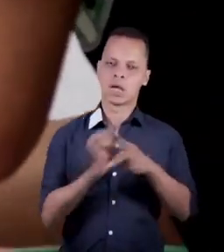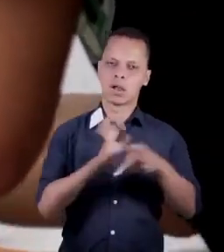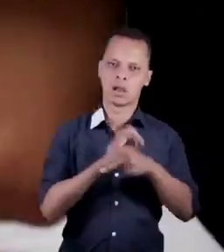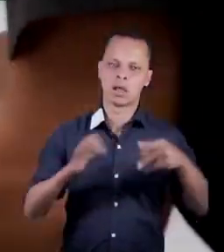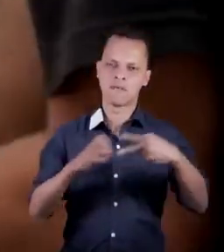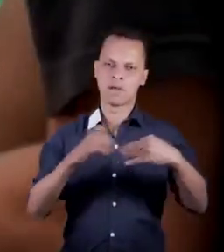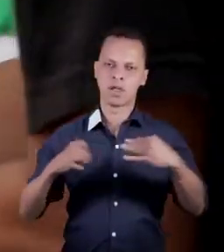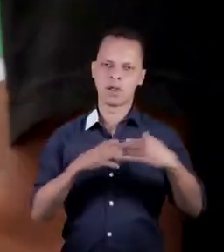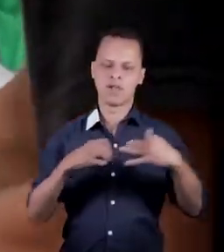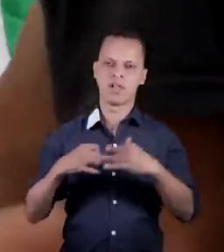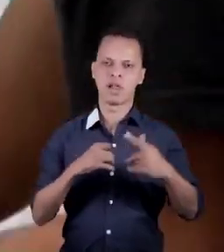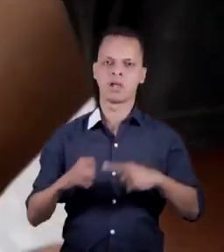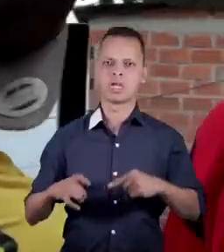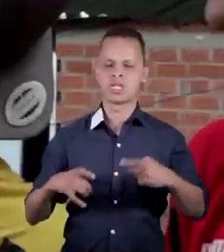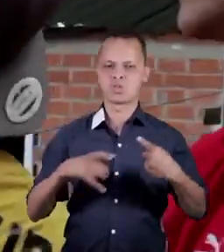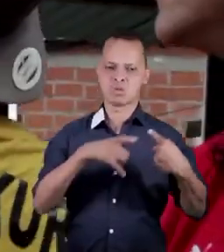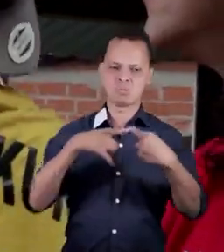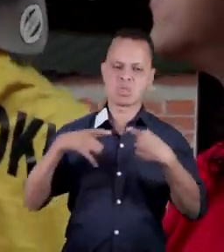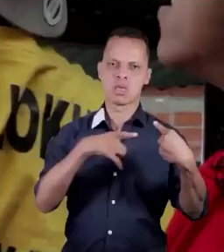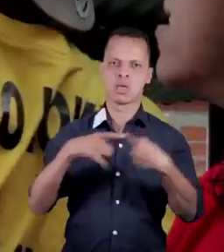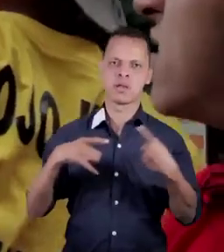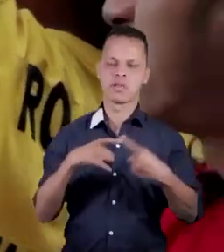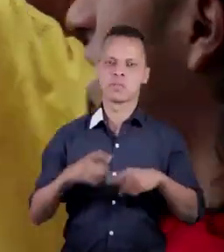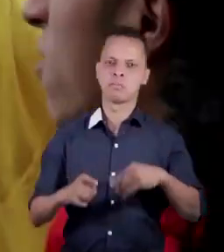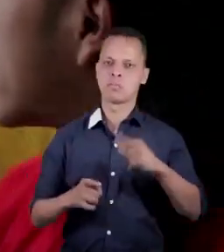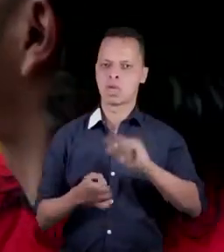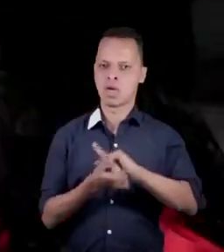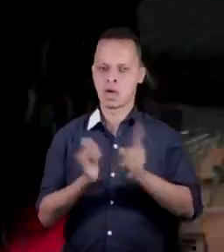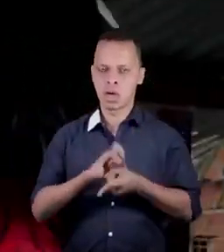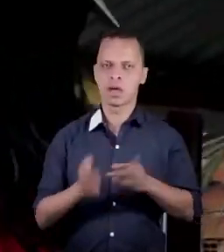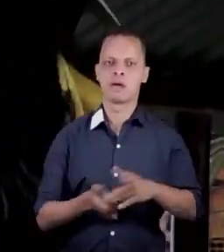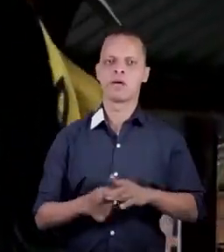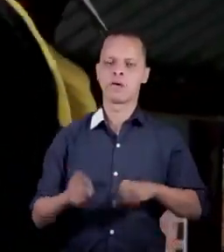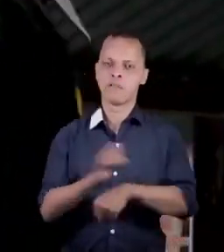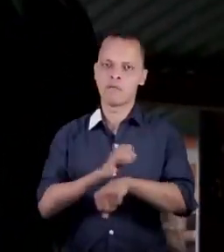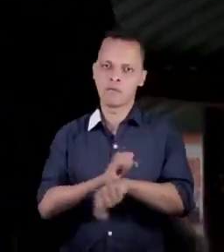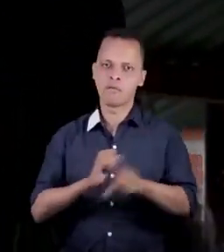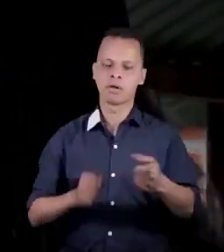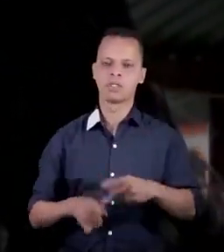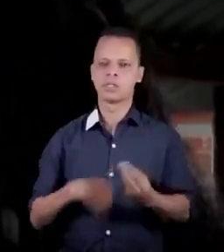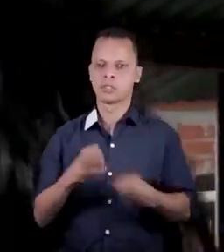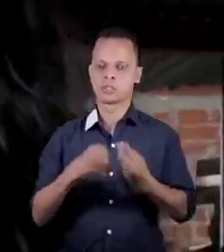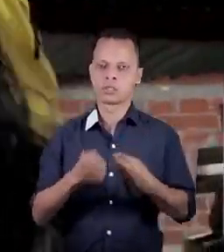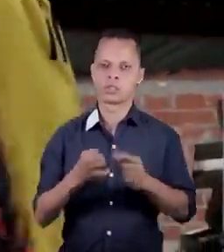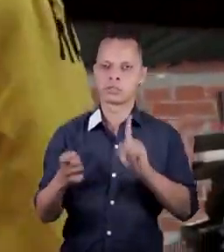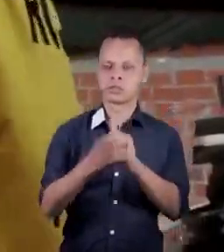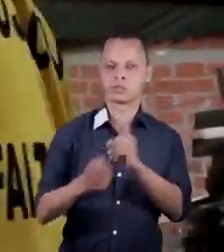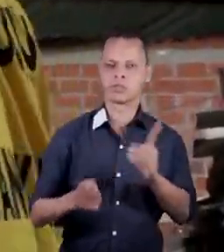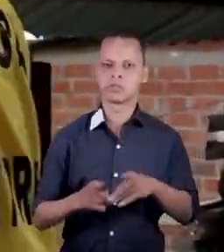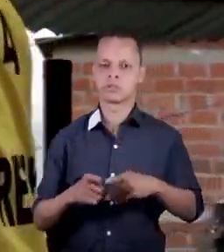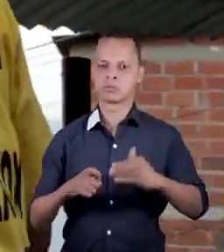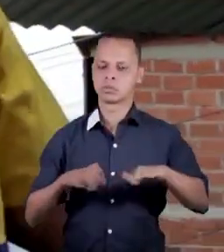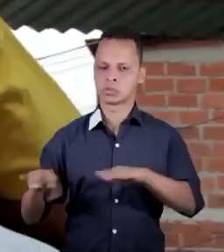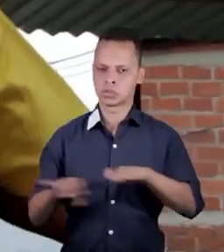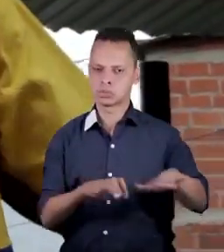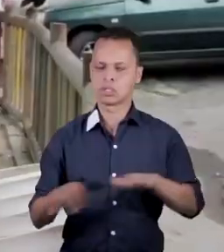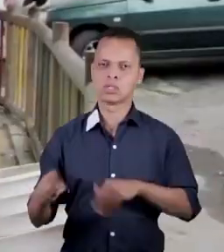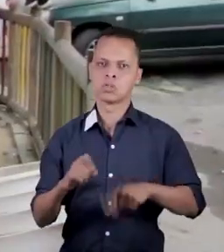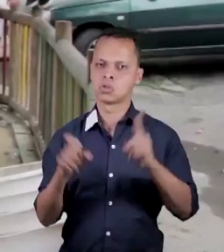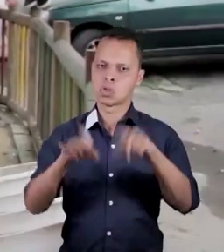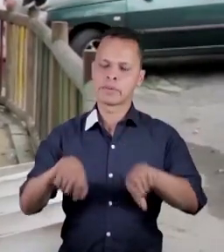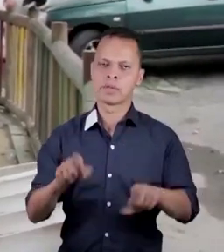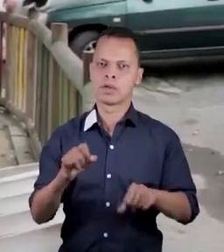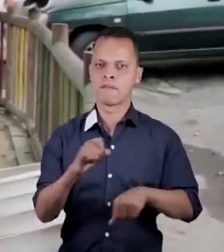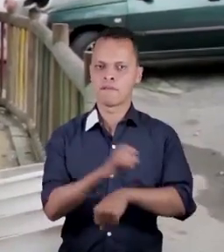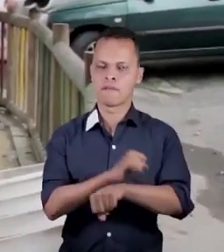violencia enfrentamientos y la agresión entre hinchas decidieron crear un colectivo futbolero haciendo de sus encuentros espacios no